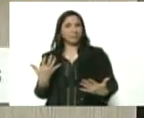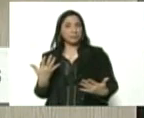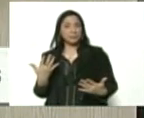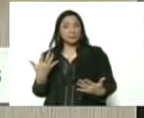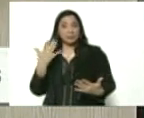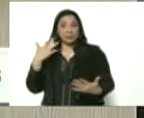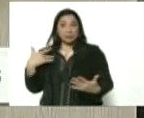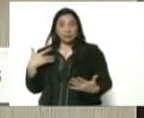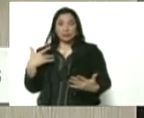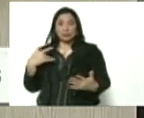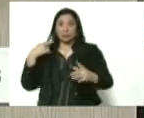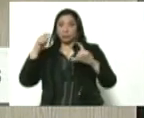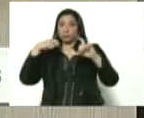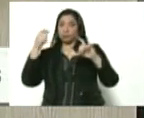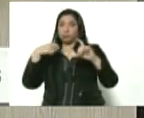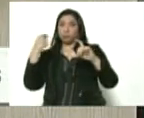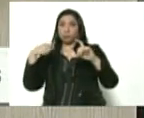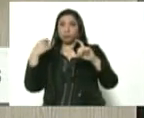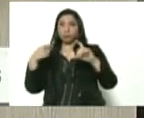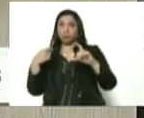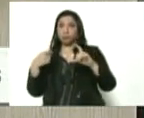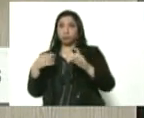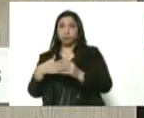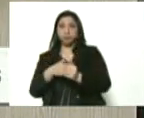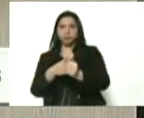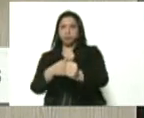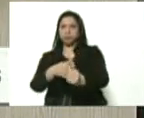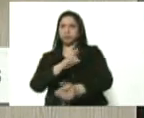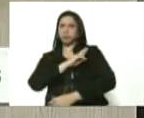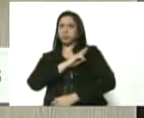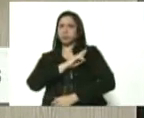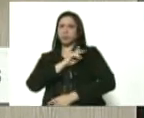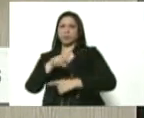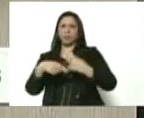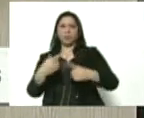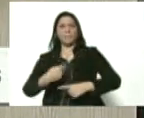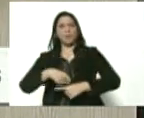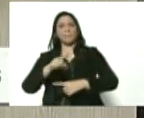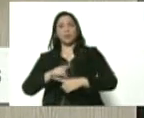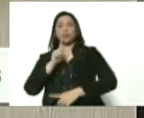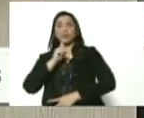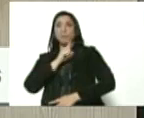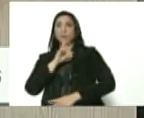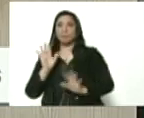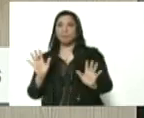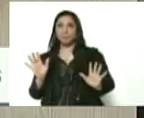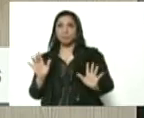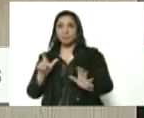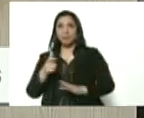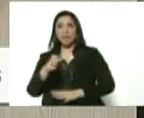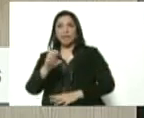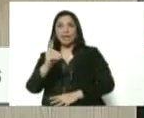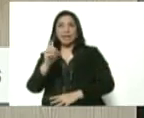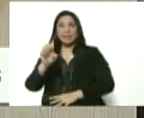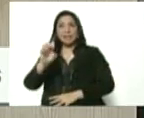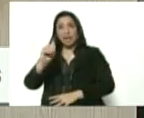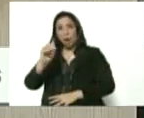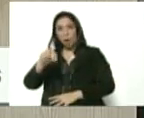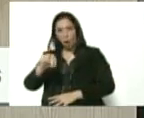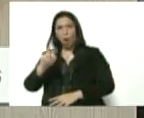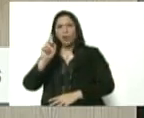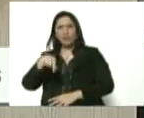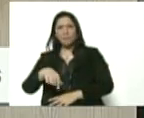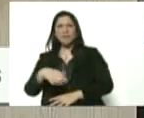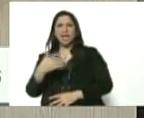Hollywood, aderezados con un fundamentalismo religioso, y de ahí viene el nombre de Gedeón y las batallas de